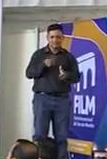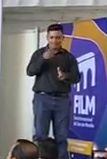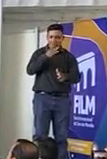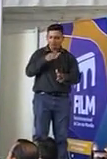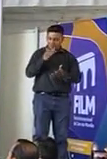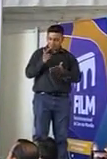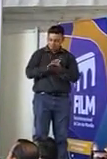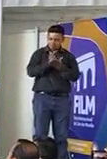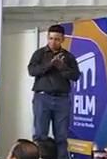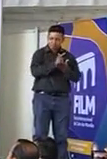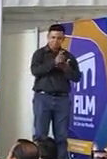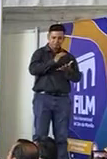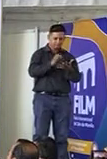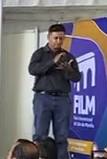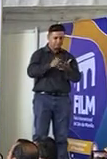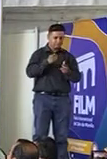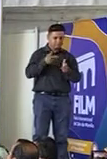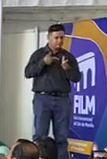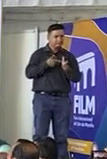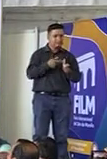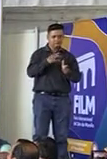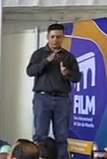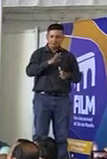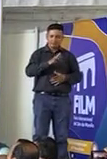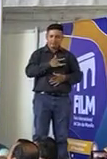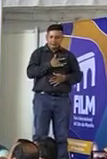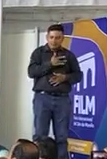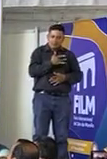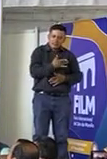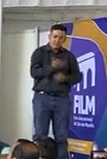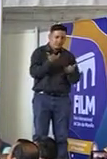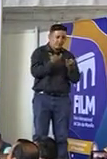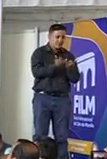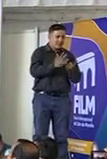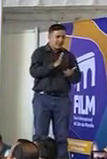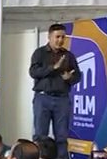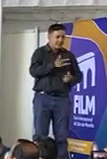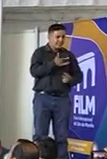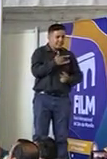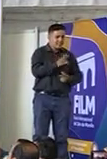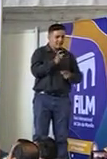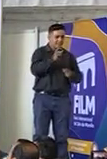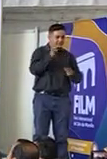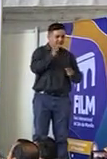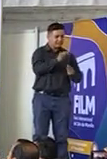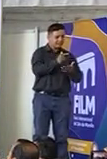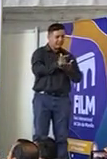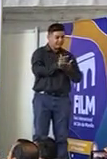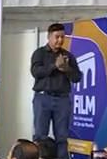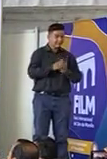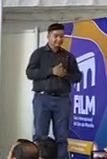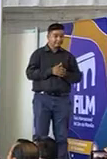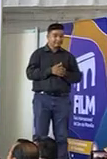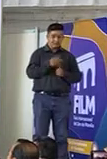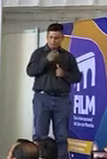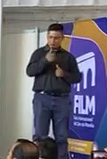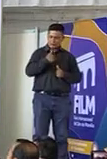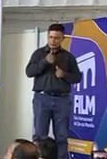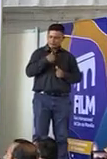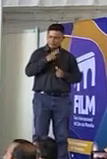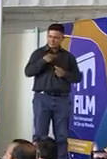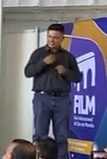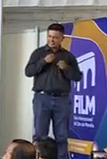que siempre le ha intrigado o que se enamore de una rara ilustración. Estoy segura de que